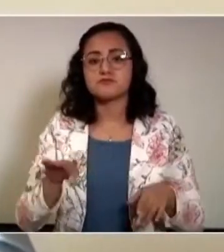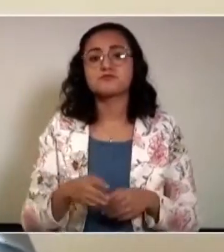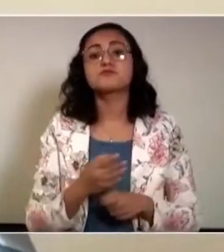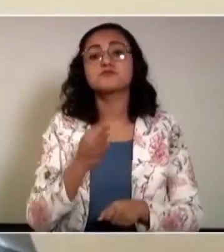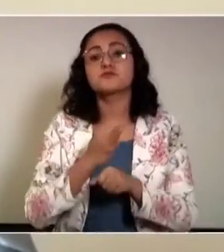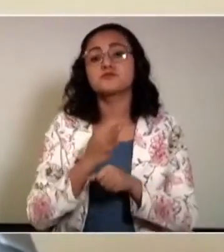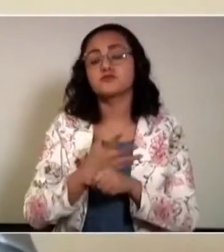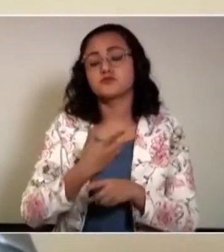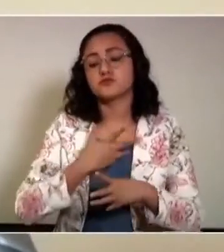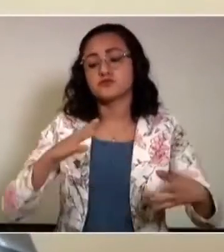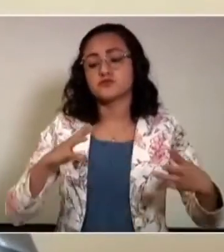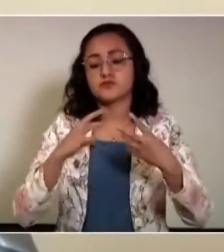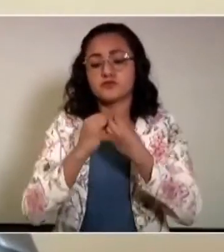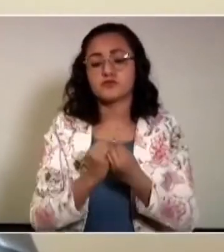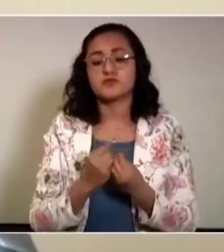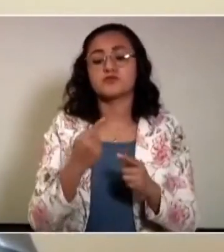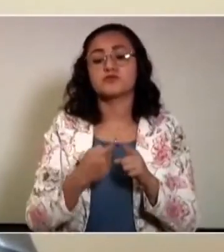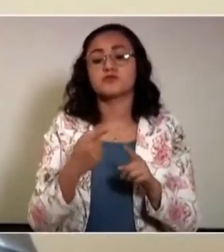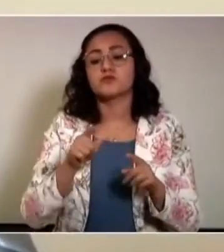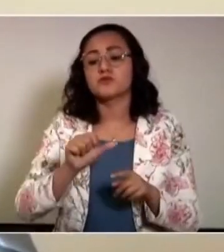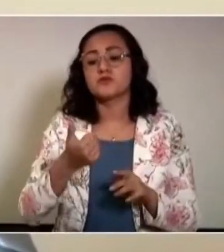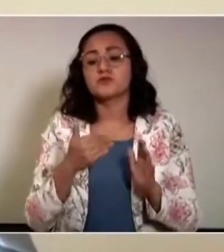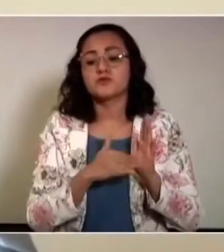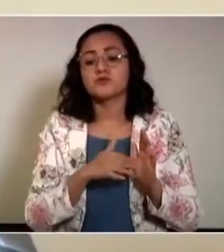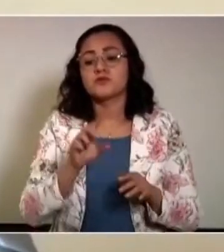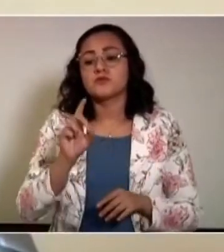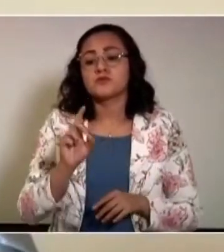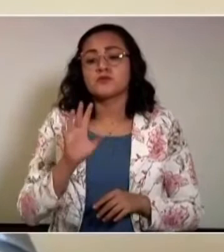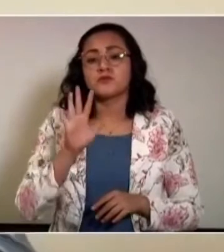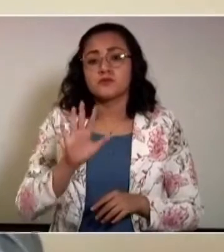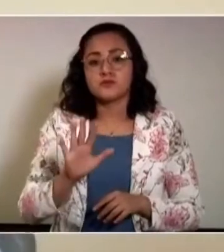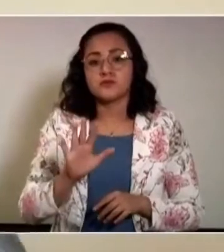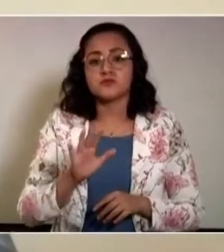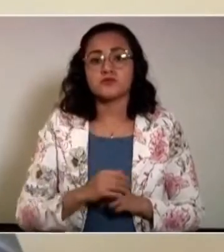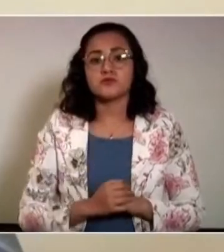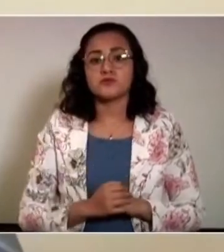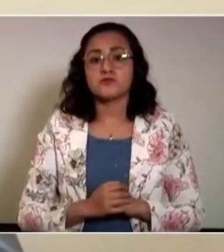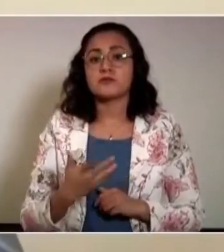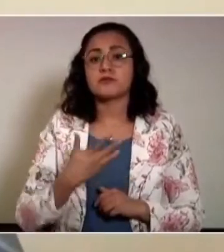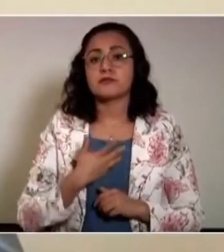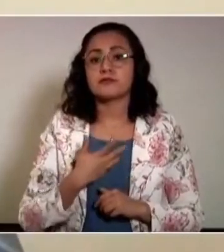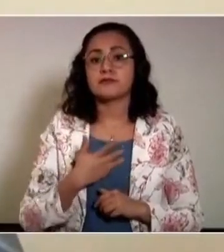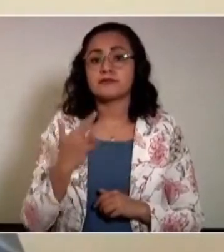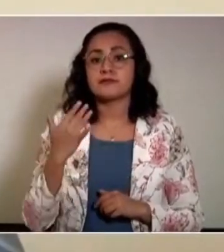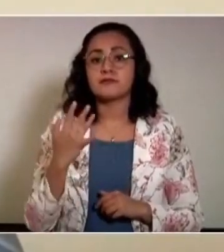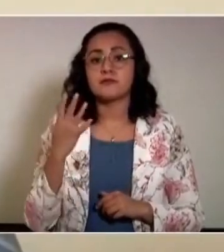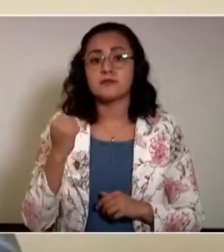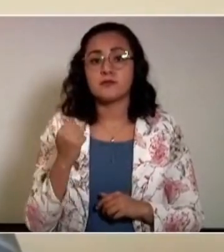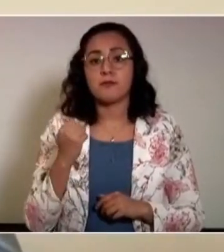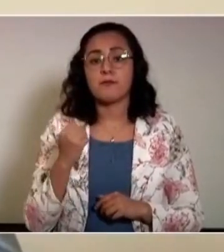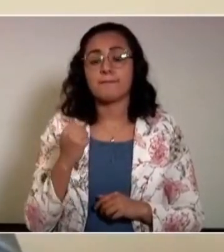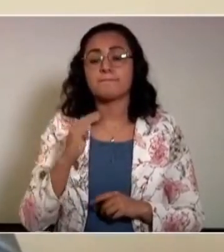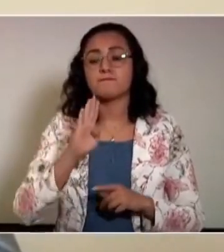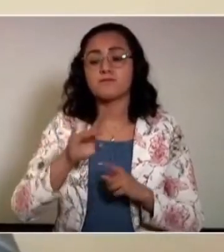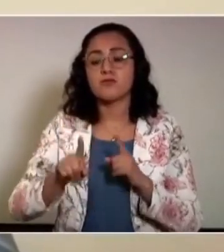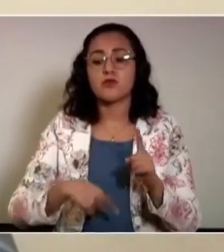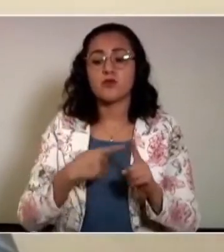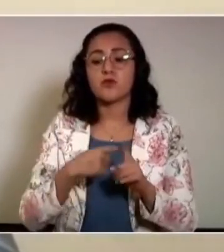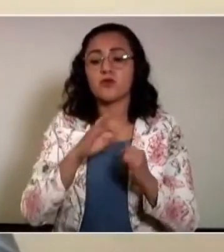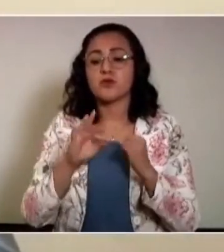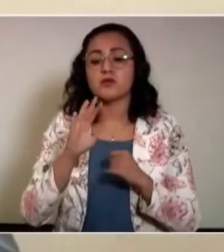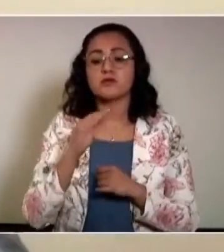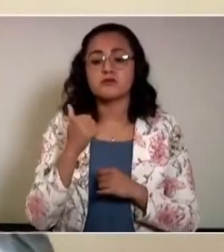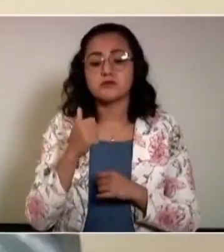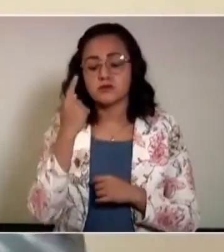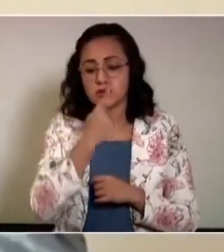defunciones tenemos un acumulado de 11 mil 35 teniendo 59 defunciones en las últimas